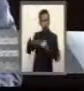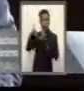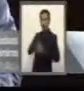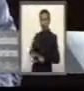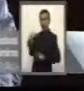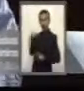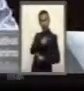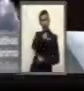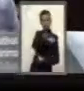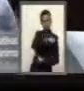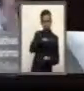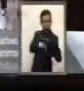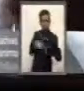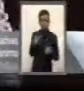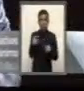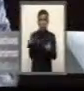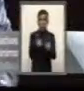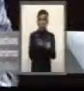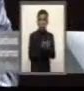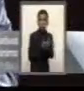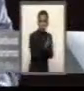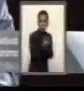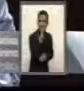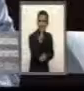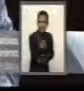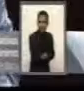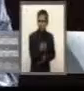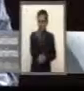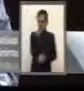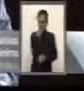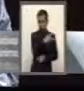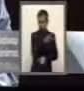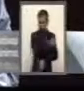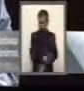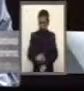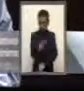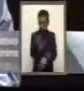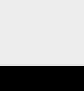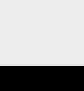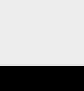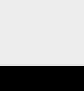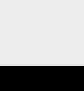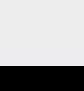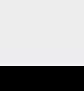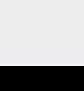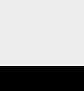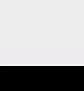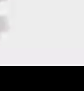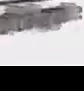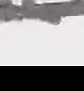mejores salarios, con mejoras para su familia. Y es cuanto, diputado presidente.